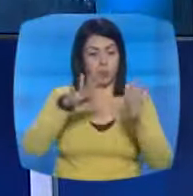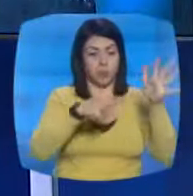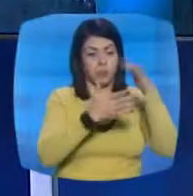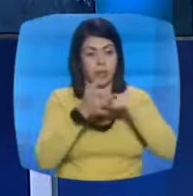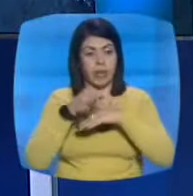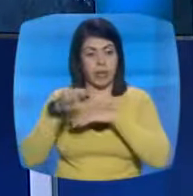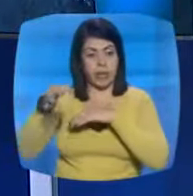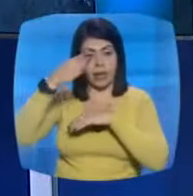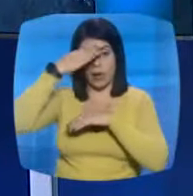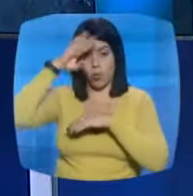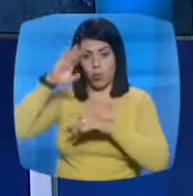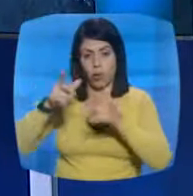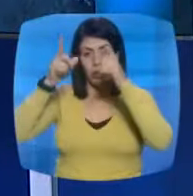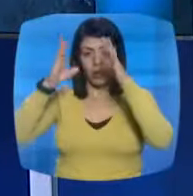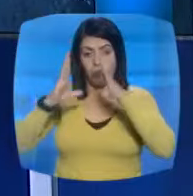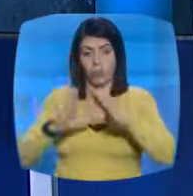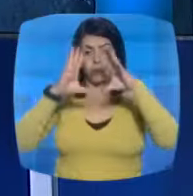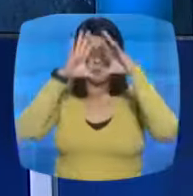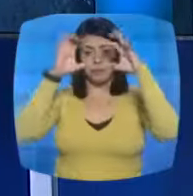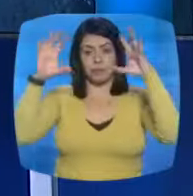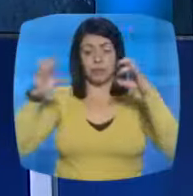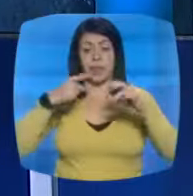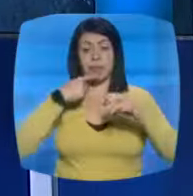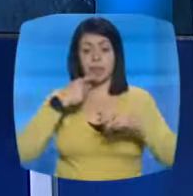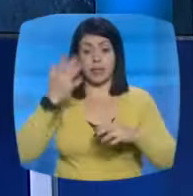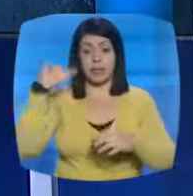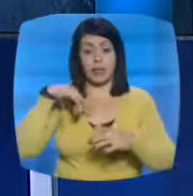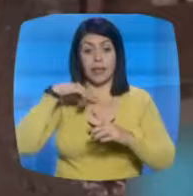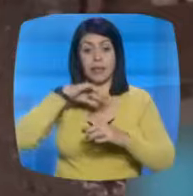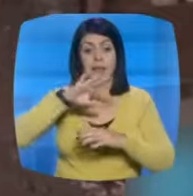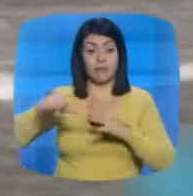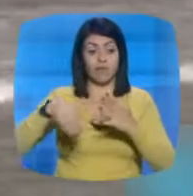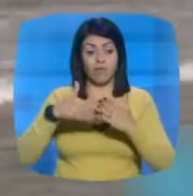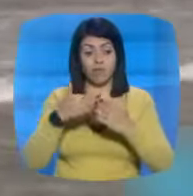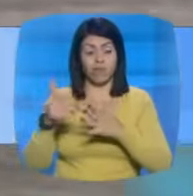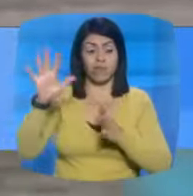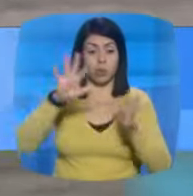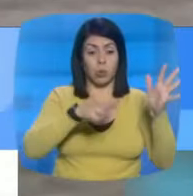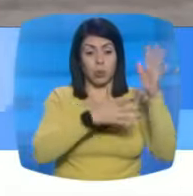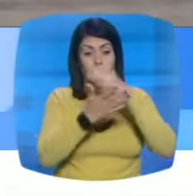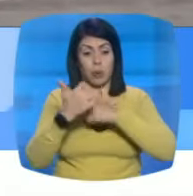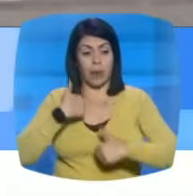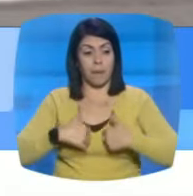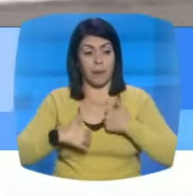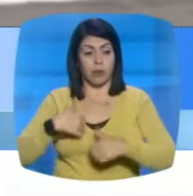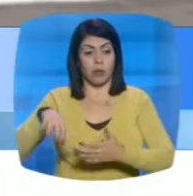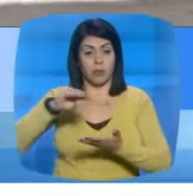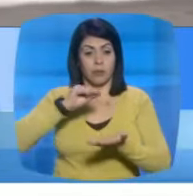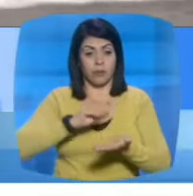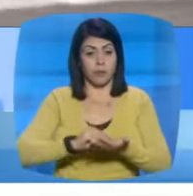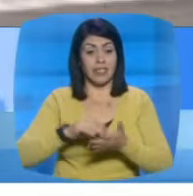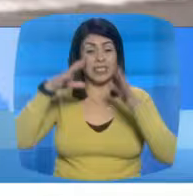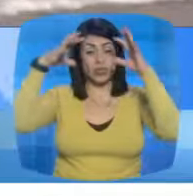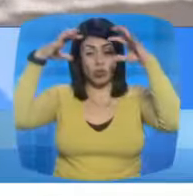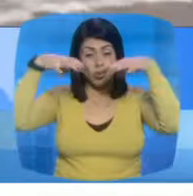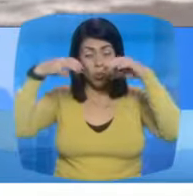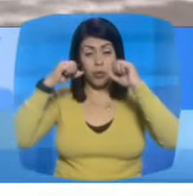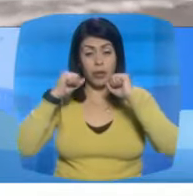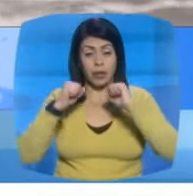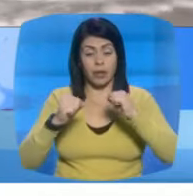isla. Las autoridades meteorológicas prevén que el ciclón impacte la isla este miércoles tras haber dejado